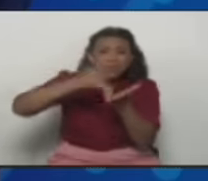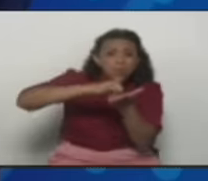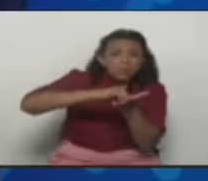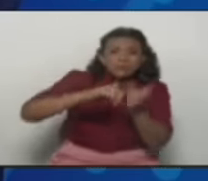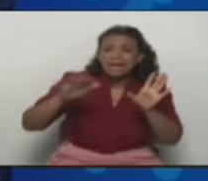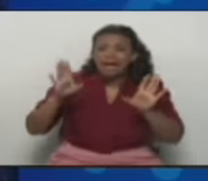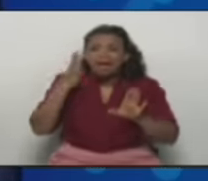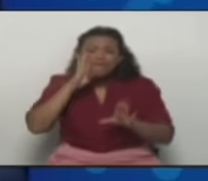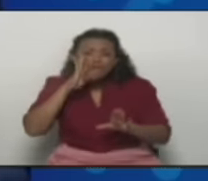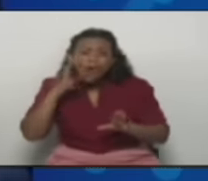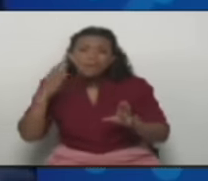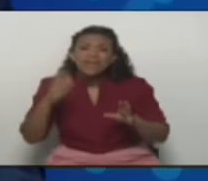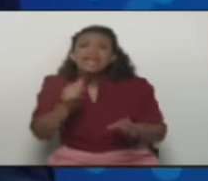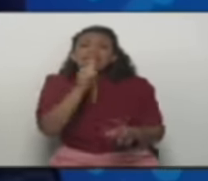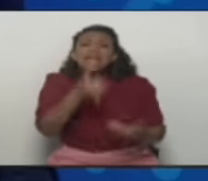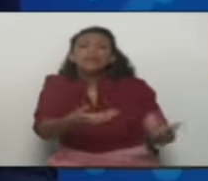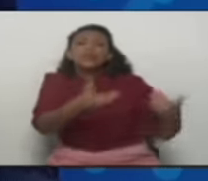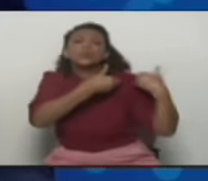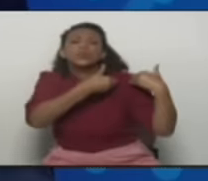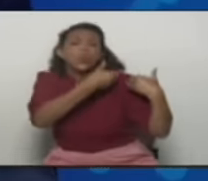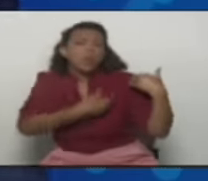¿Quiénes son los dueños de las redes sociales?